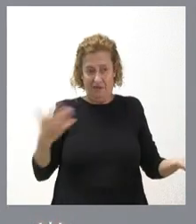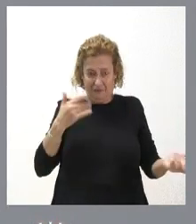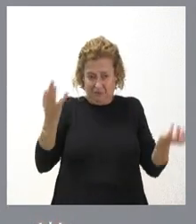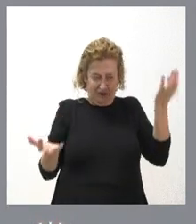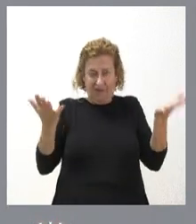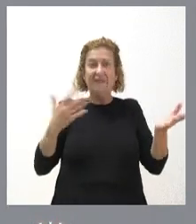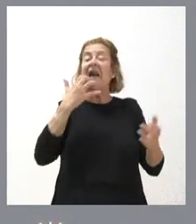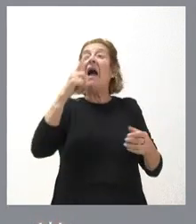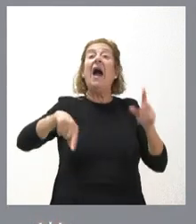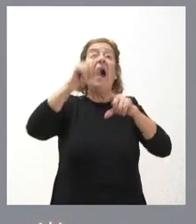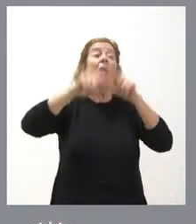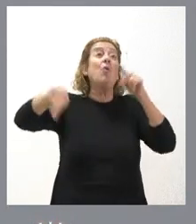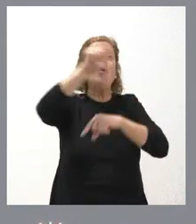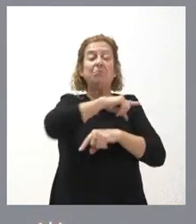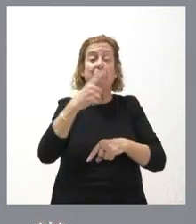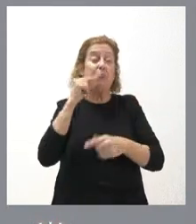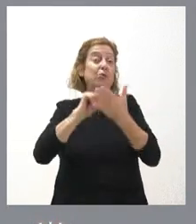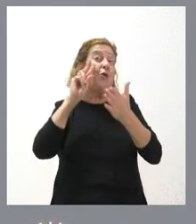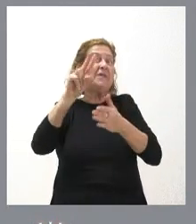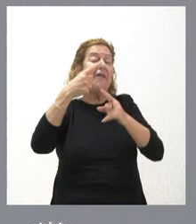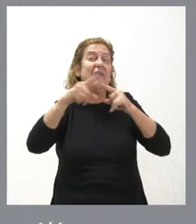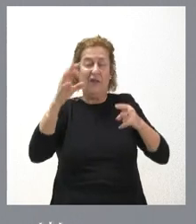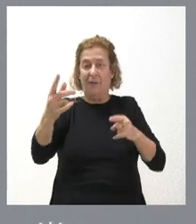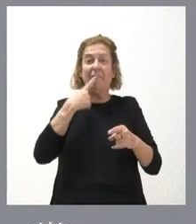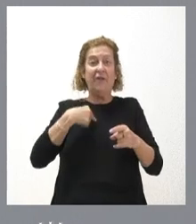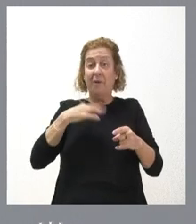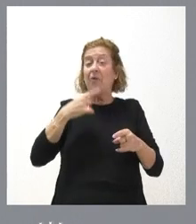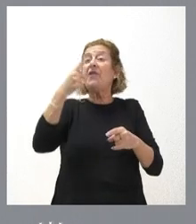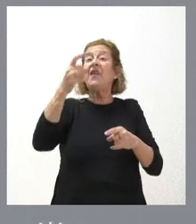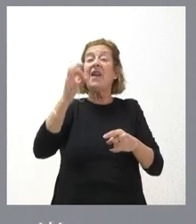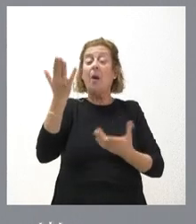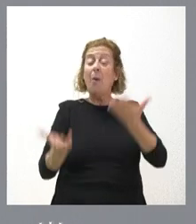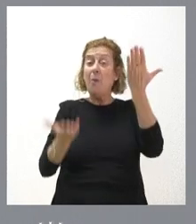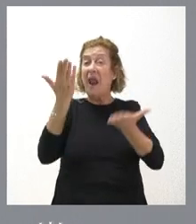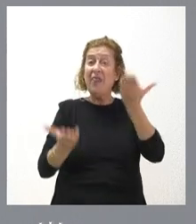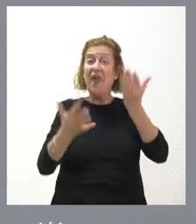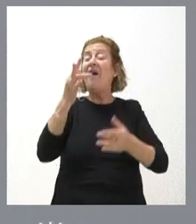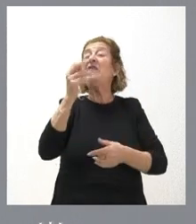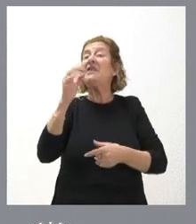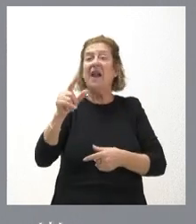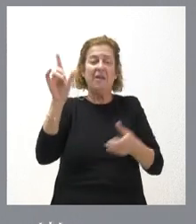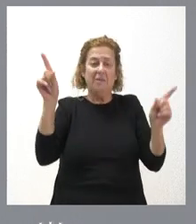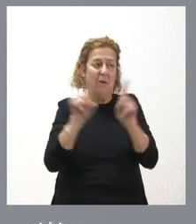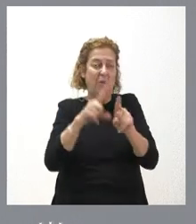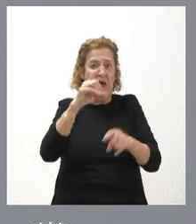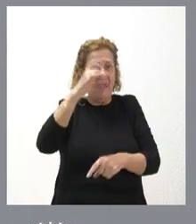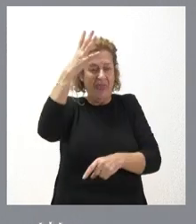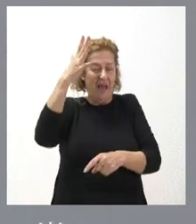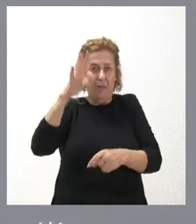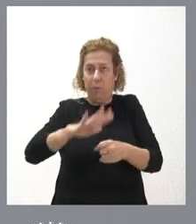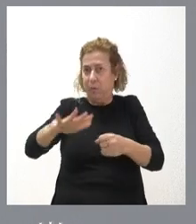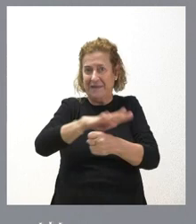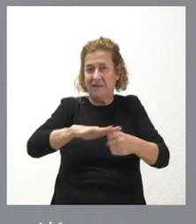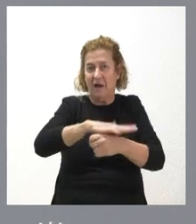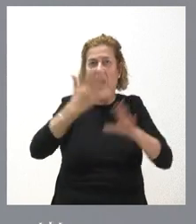manifestarla Pero quien plantea Estas ideas de las balanzas Fiscales lo que está poniendo de manifiesto En definitiva es una idea básica que es que al